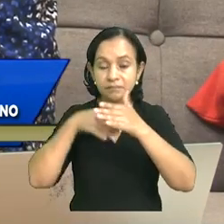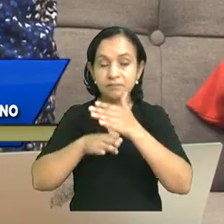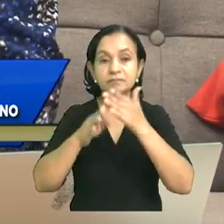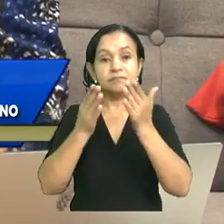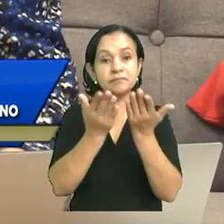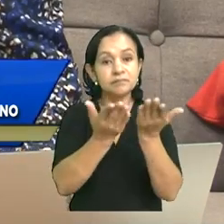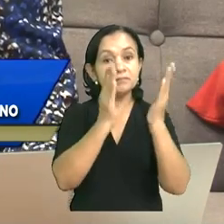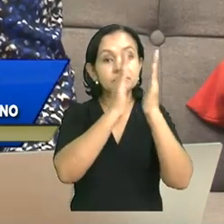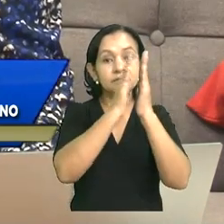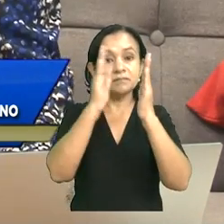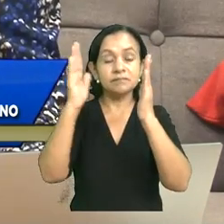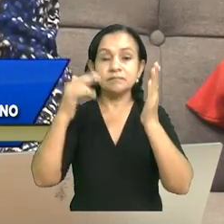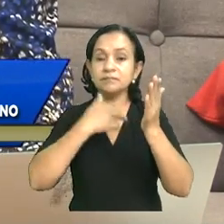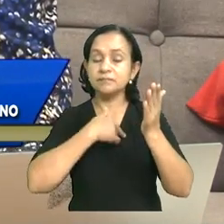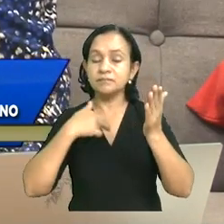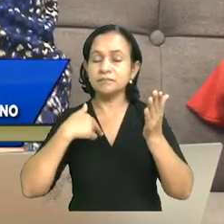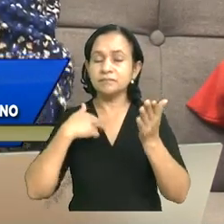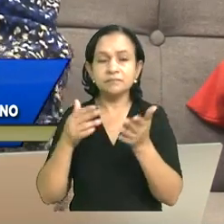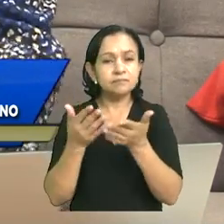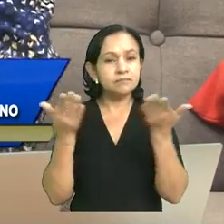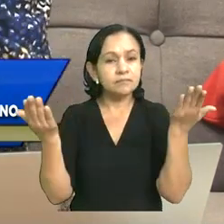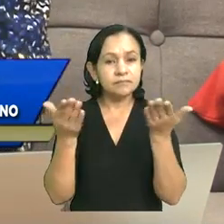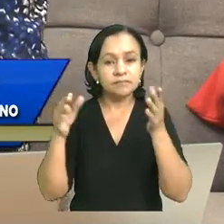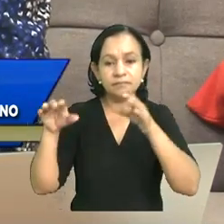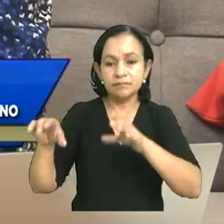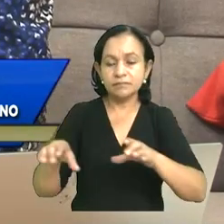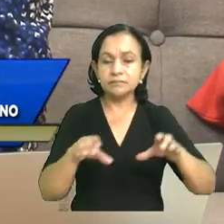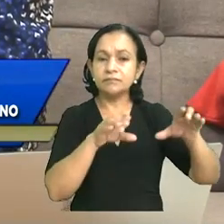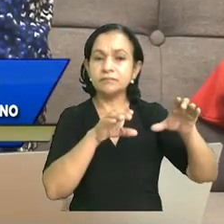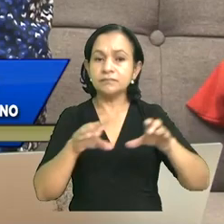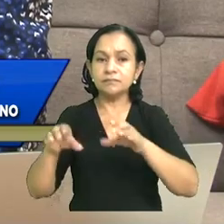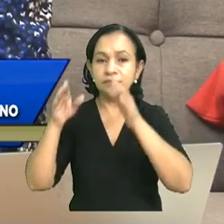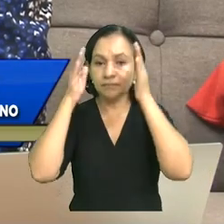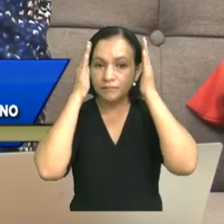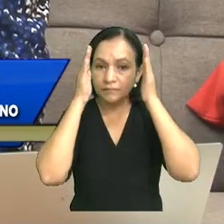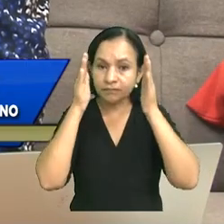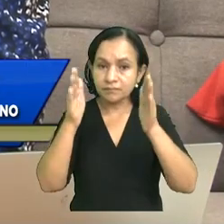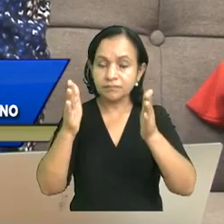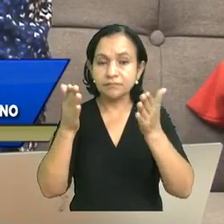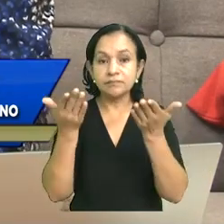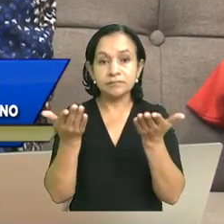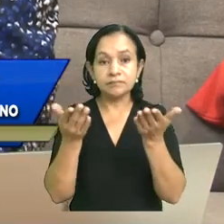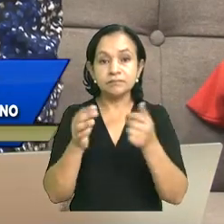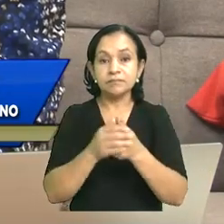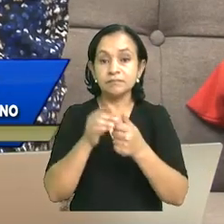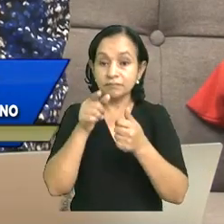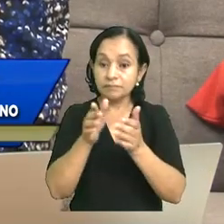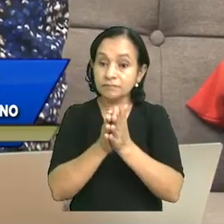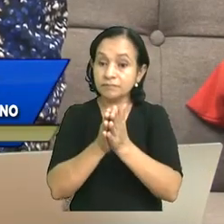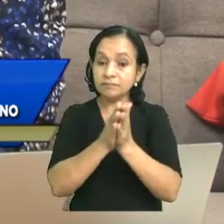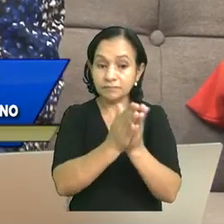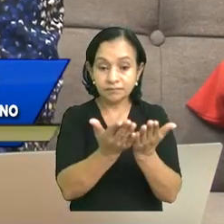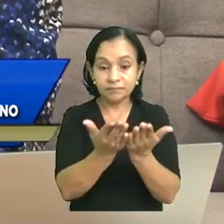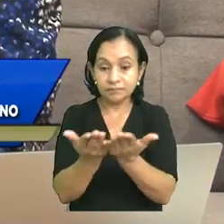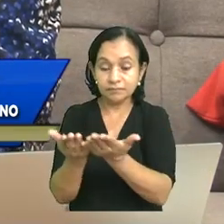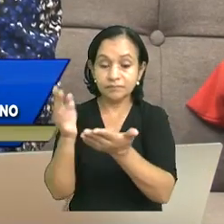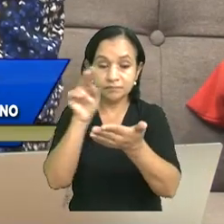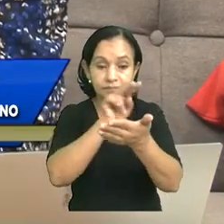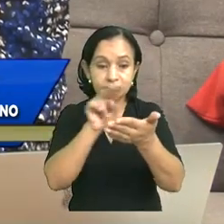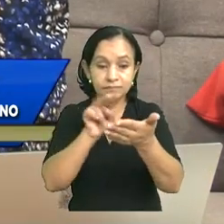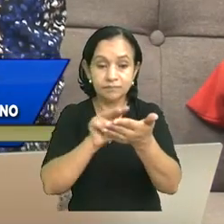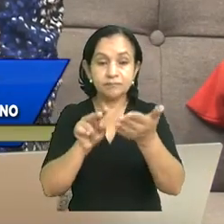¿Y qué es lo que se hace? Principalmente, actividades enfocadas a la promoción, como les decía, de la lectura, que